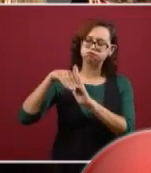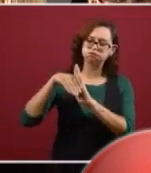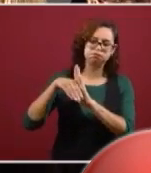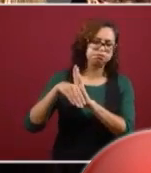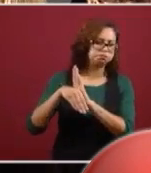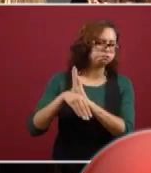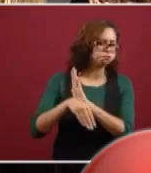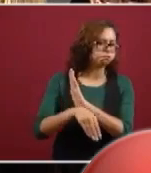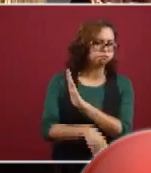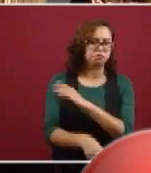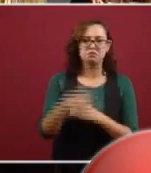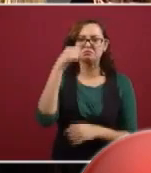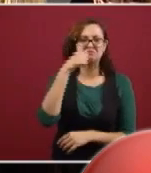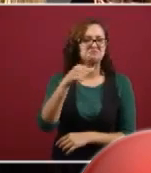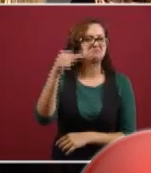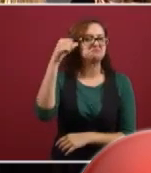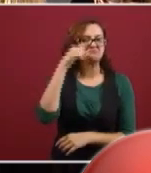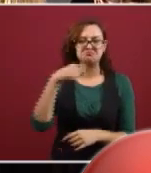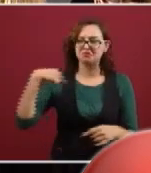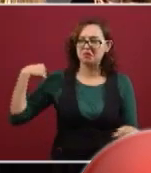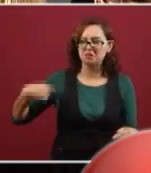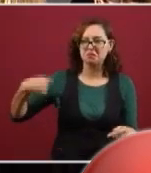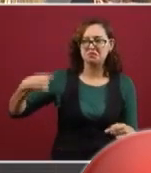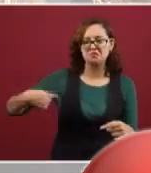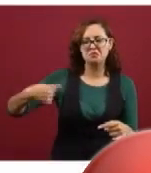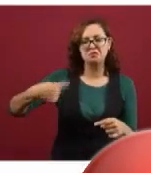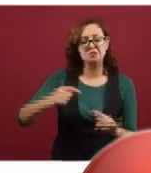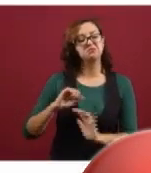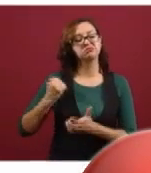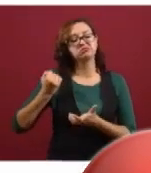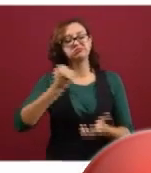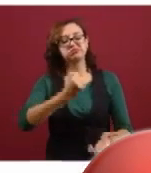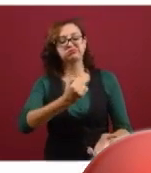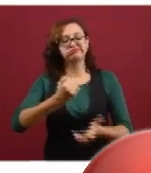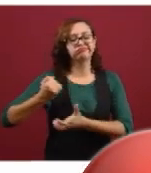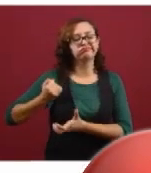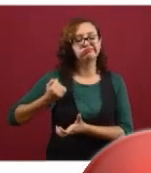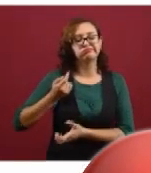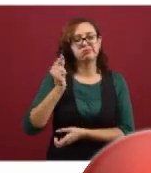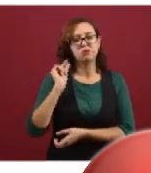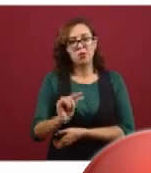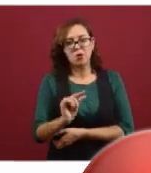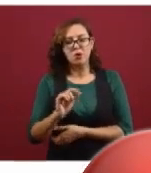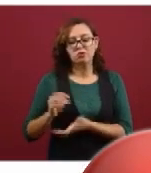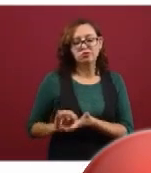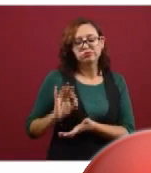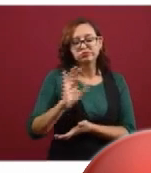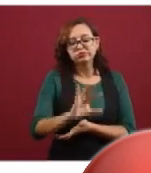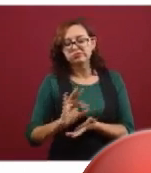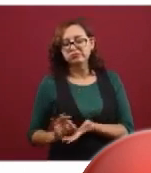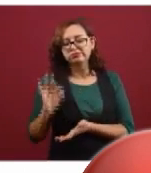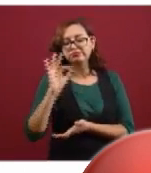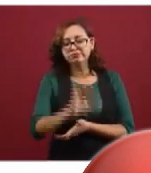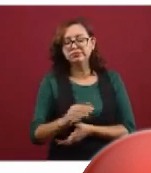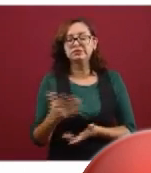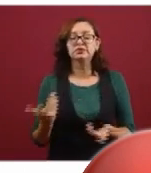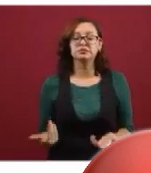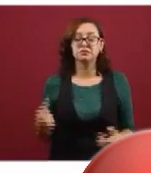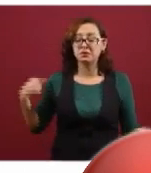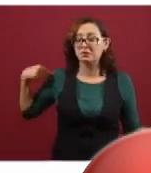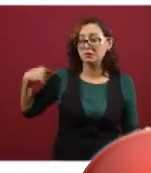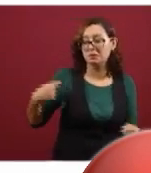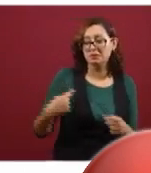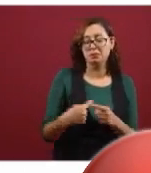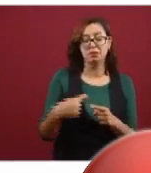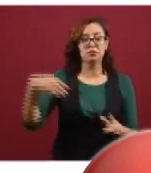consecuencia de la disminución de los montos de inversión, de tal forma que solamente en los últimos 5 años